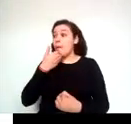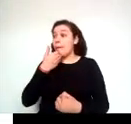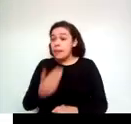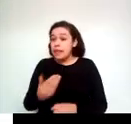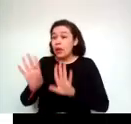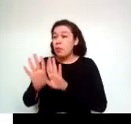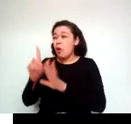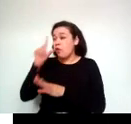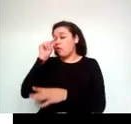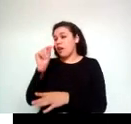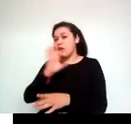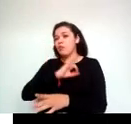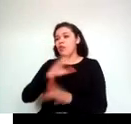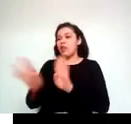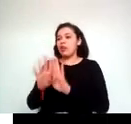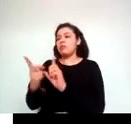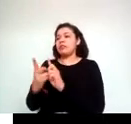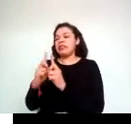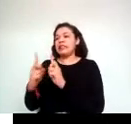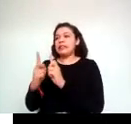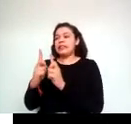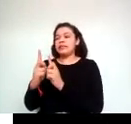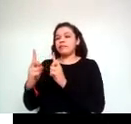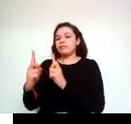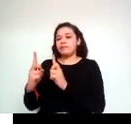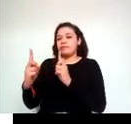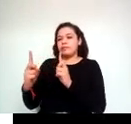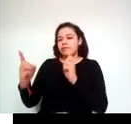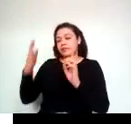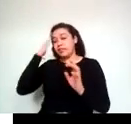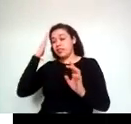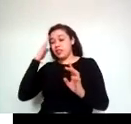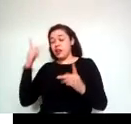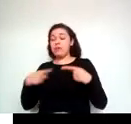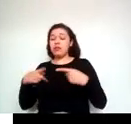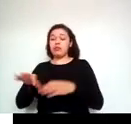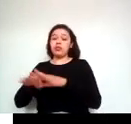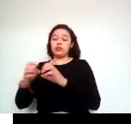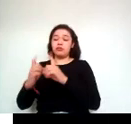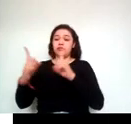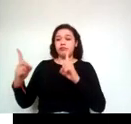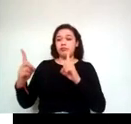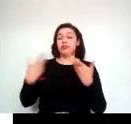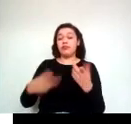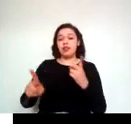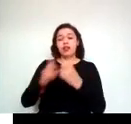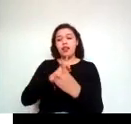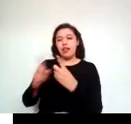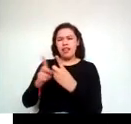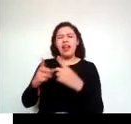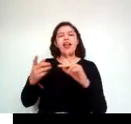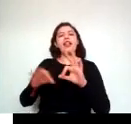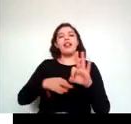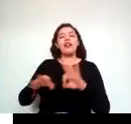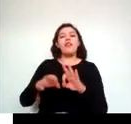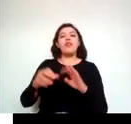puede afectar esa relación en cuanto del líder con su colaborador. En las relaciones en el trabajo abarca otros puntos, como son